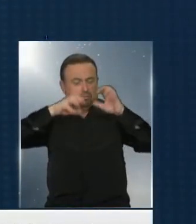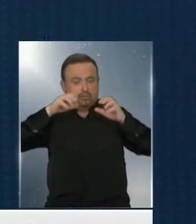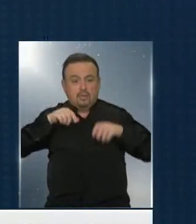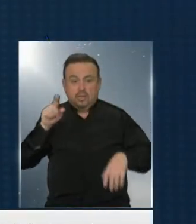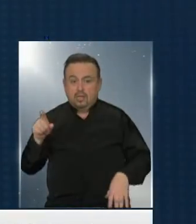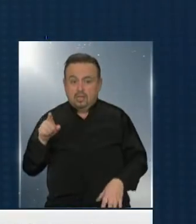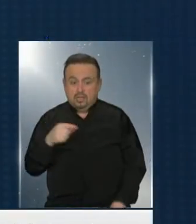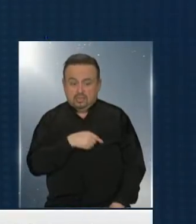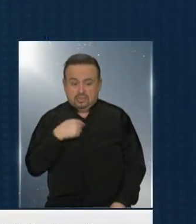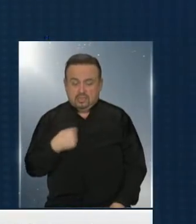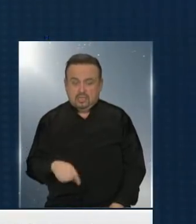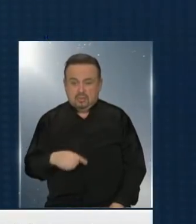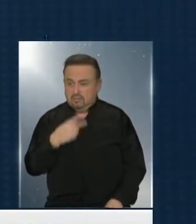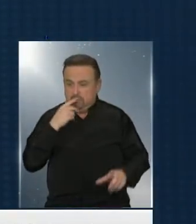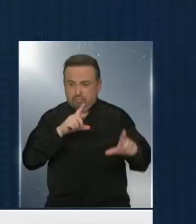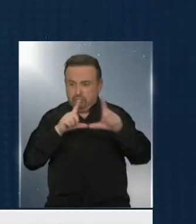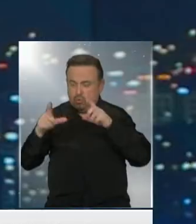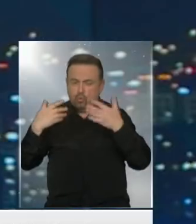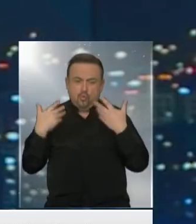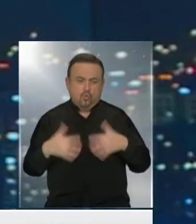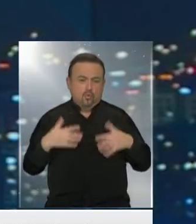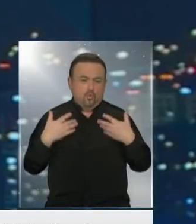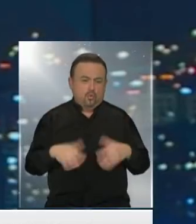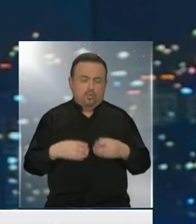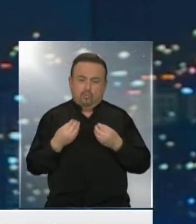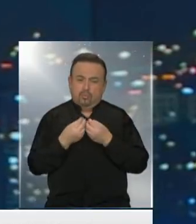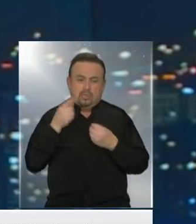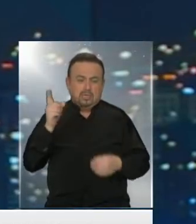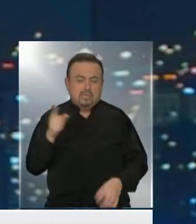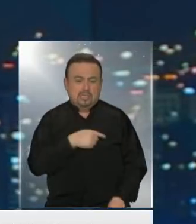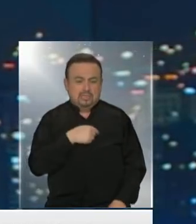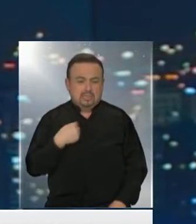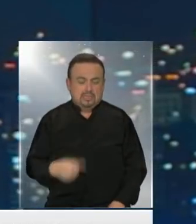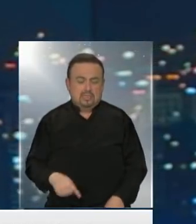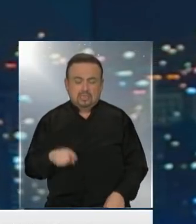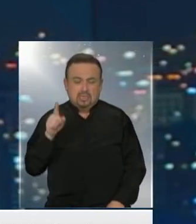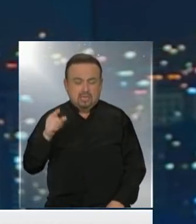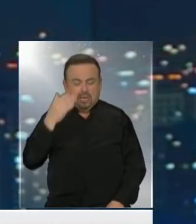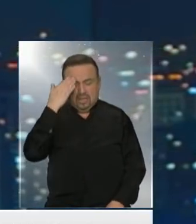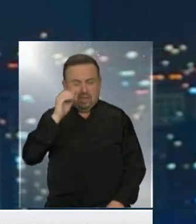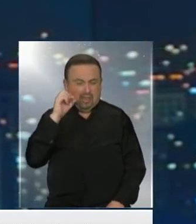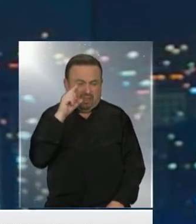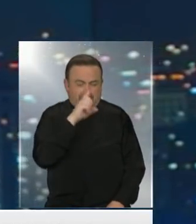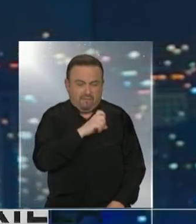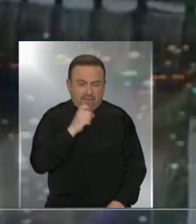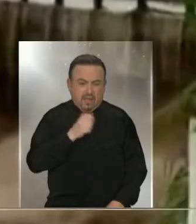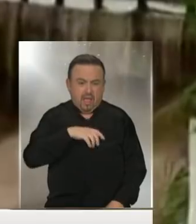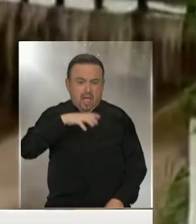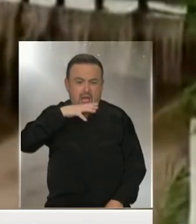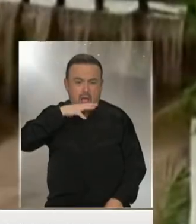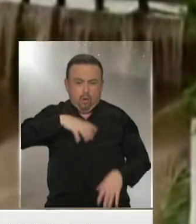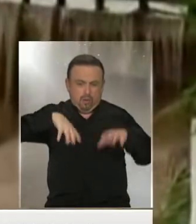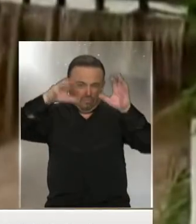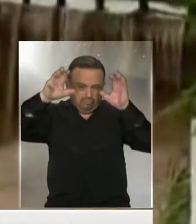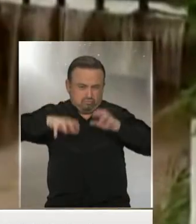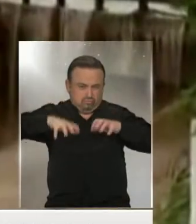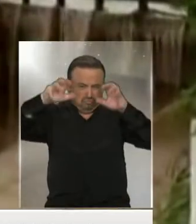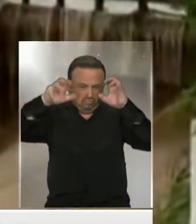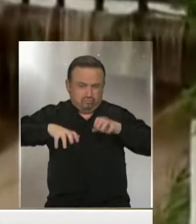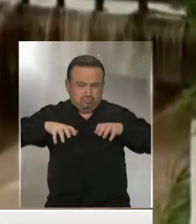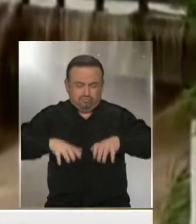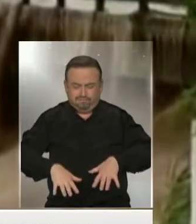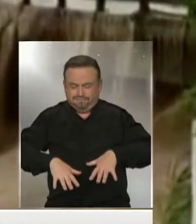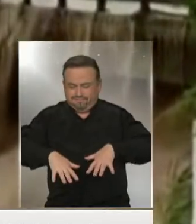verdad las imágenes son increíbles. Sí, hace varios días que se están viviendo días complicados ahí en China con inundaciones que afectan el